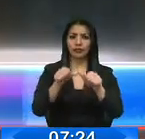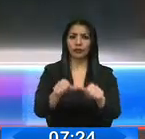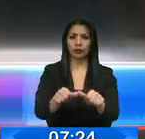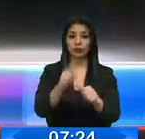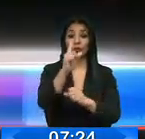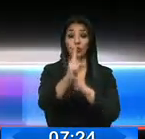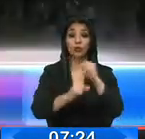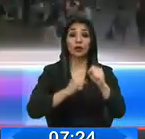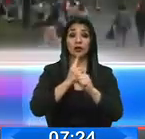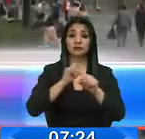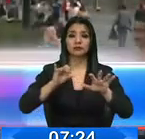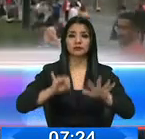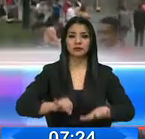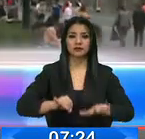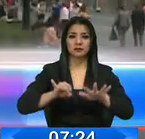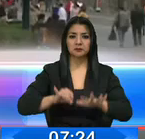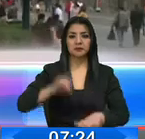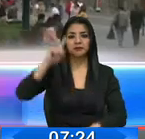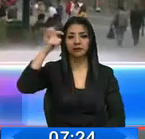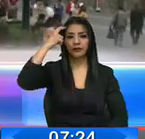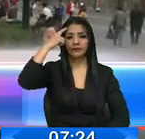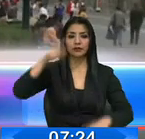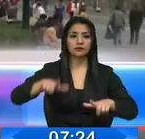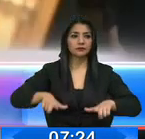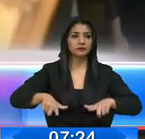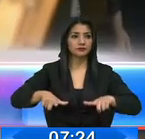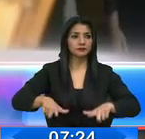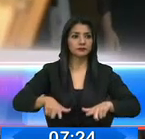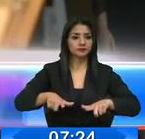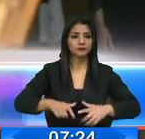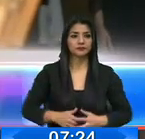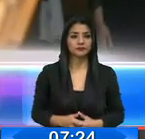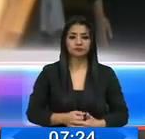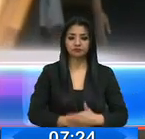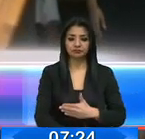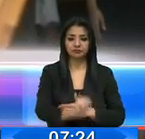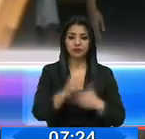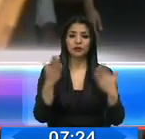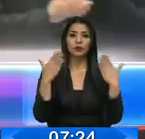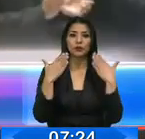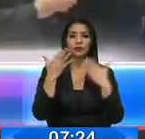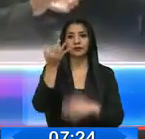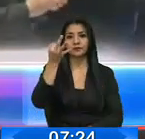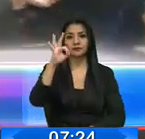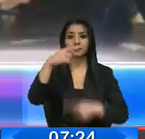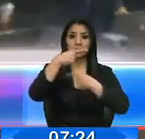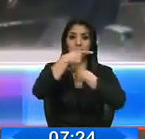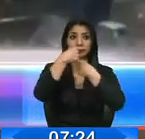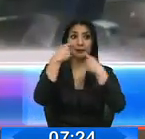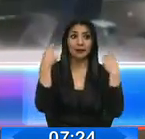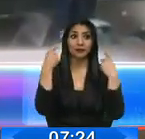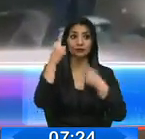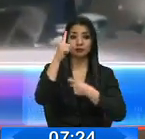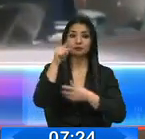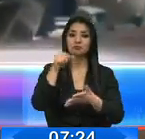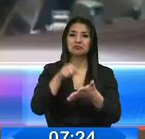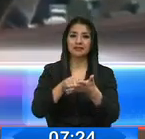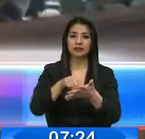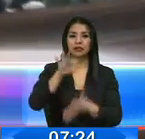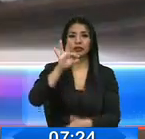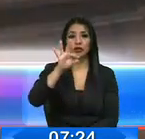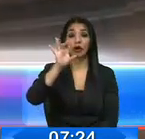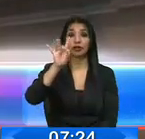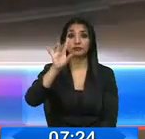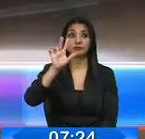año 7 meses del gobierno de Lenín Moreno. Nacido en Guayaquil el 19 de marzo de